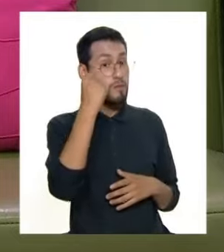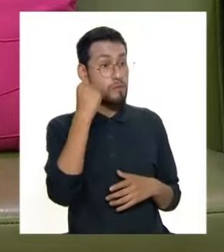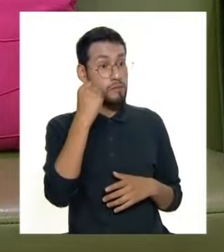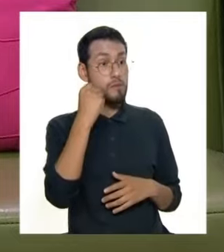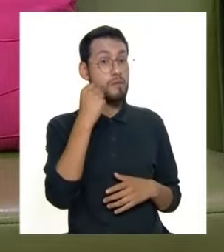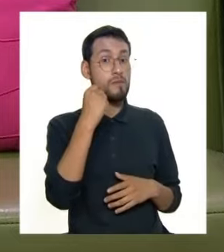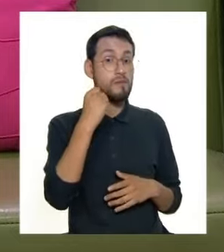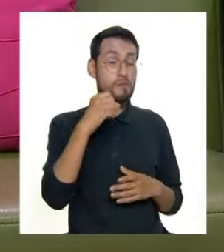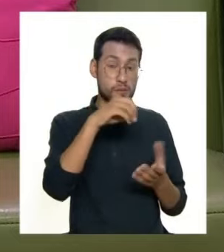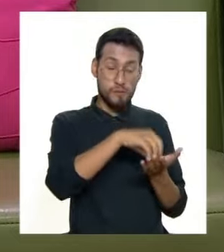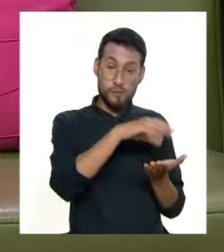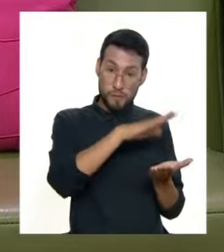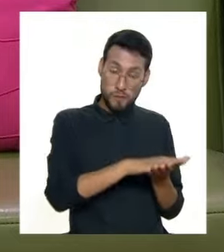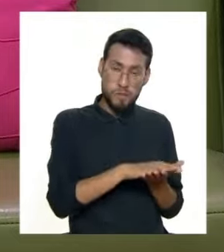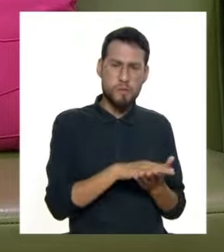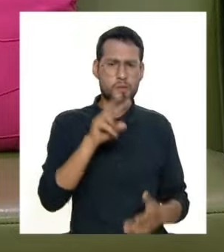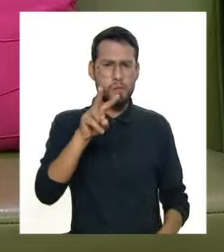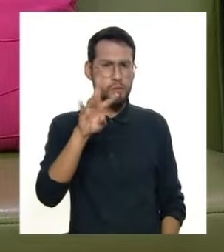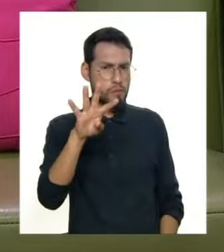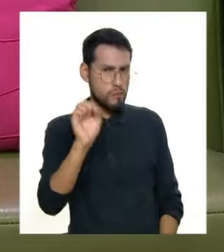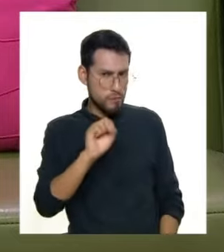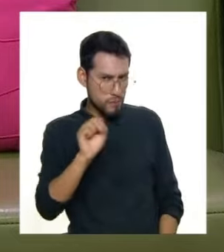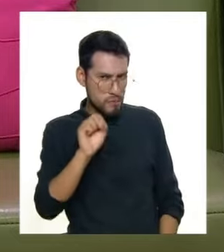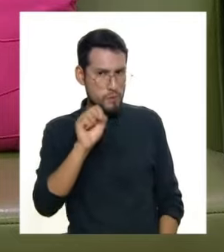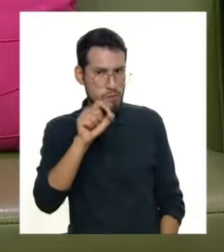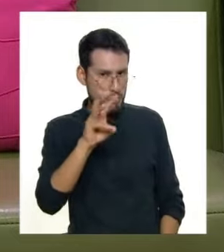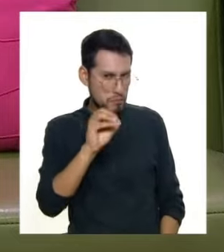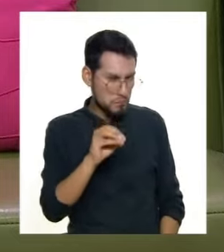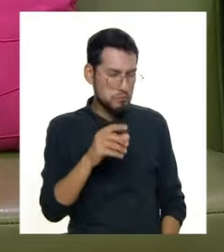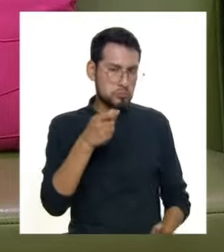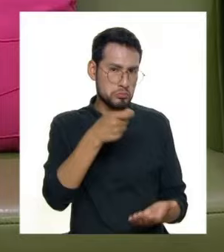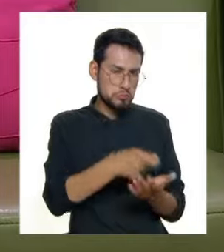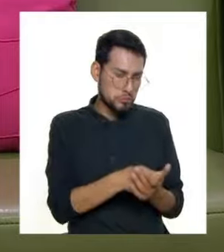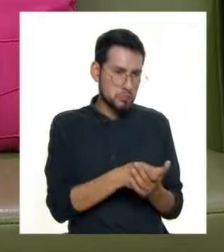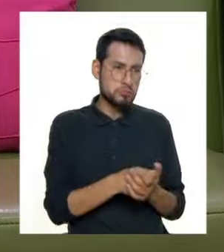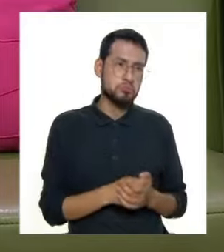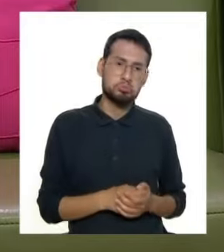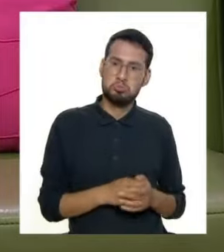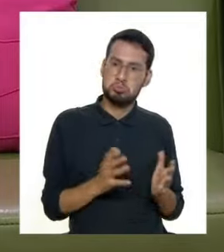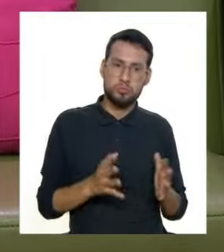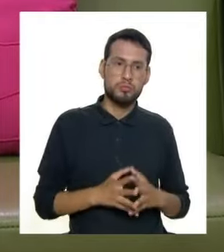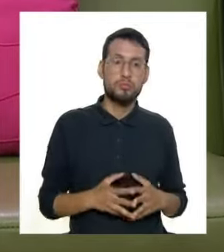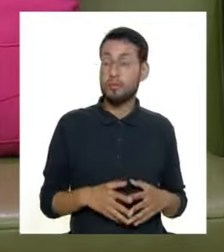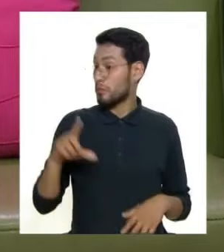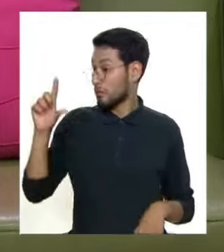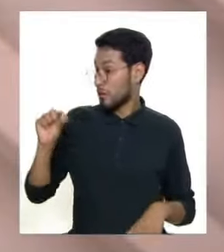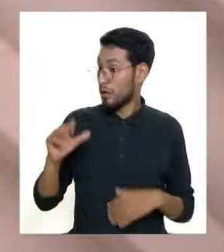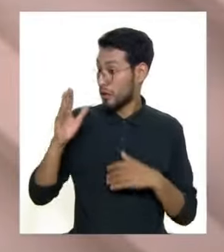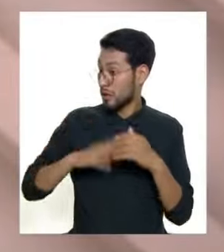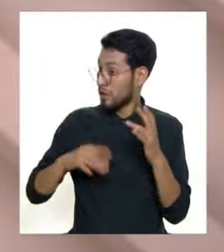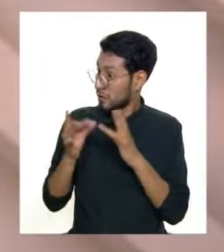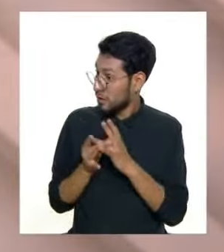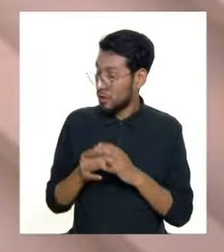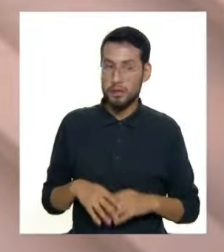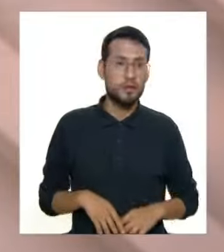el derecho registral son uh-huh. 24 soles uh-huh. 60 que se paga, o sea, Oye, sale más barato que